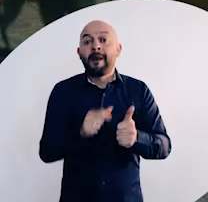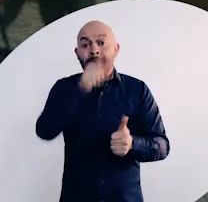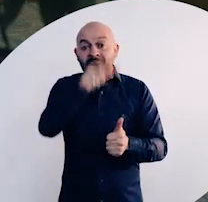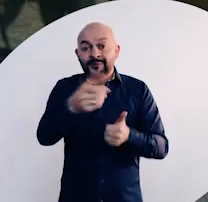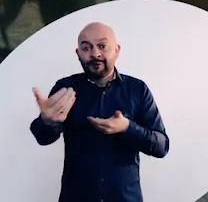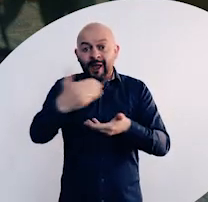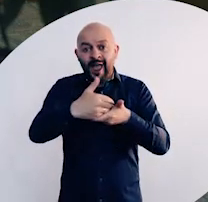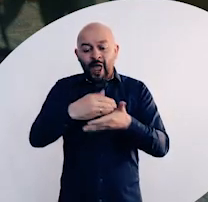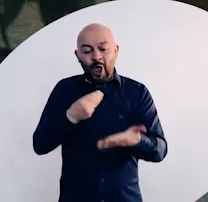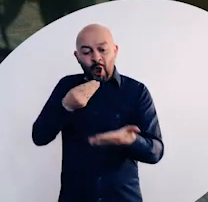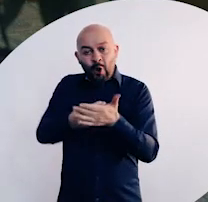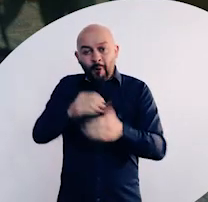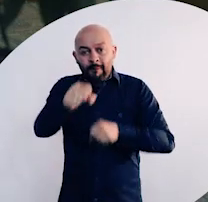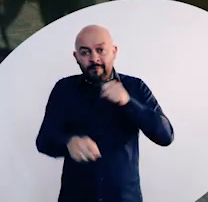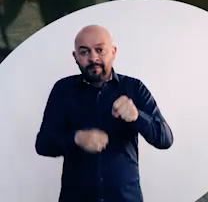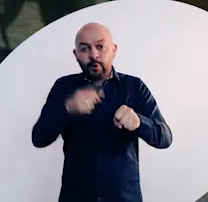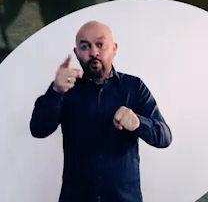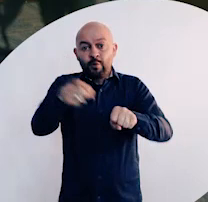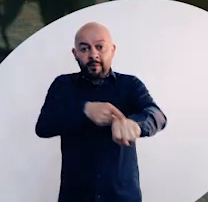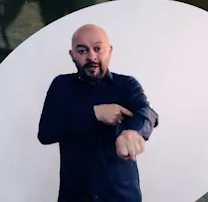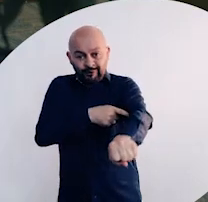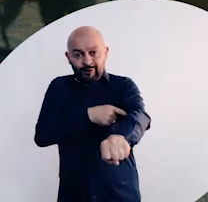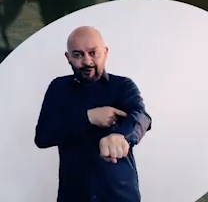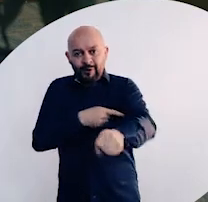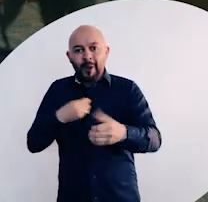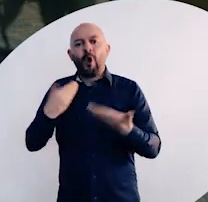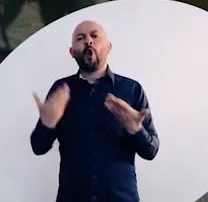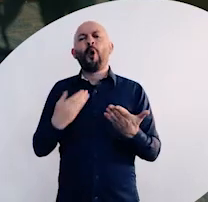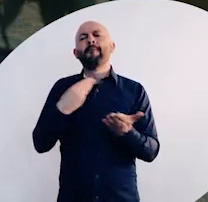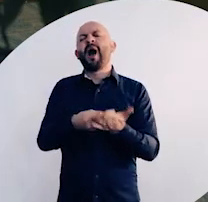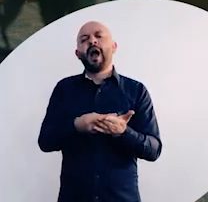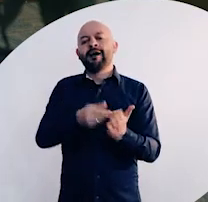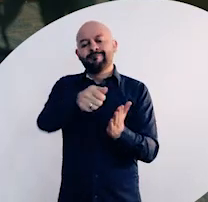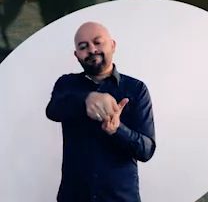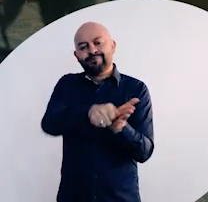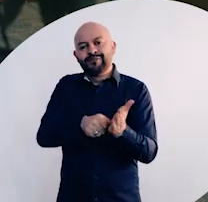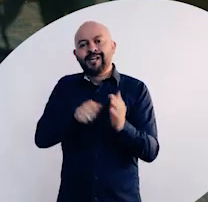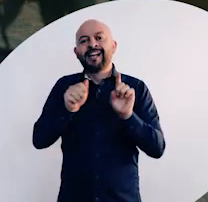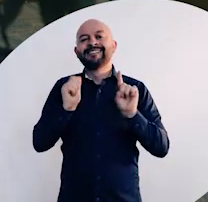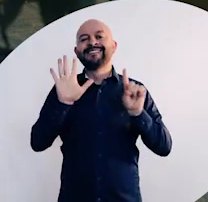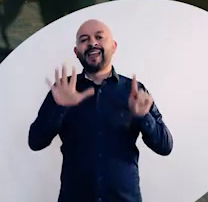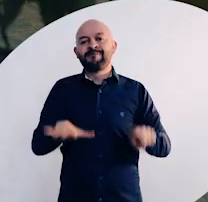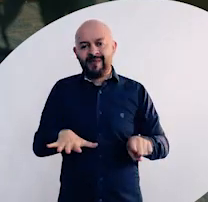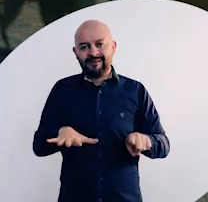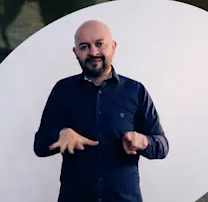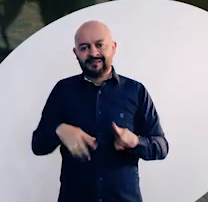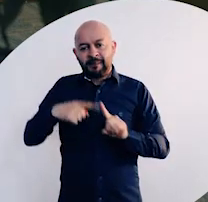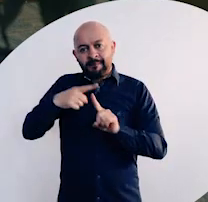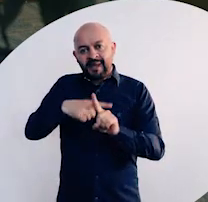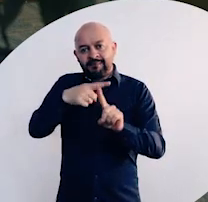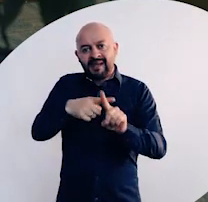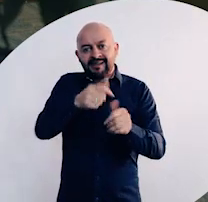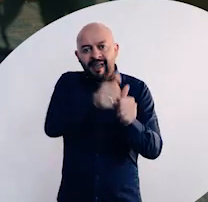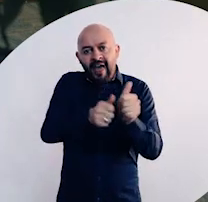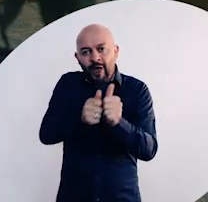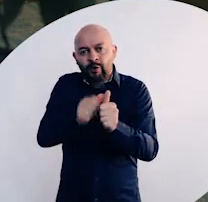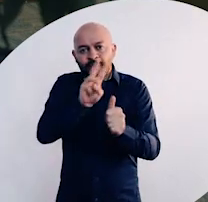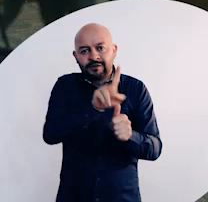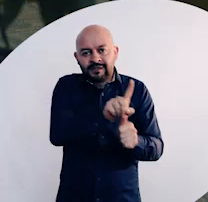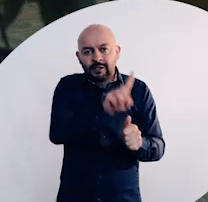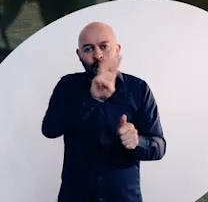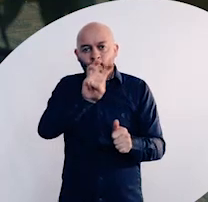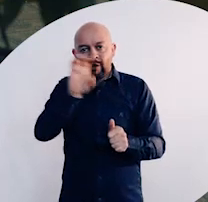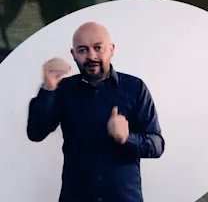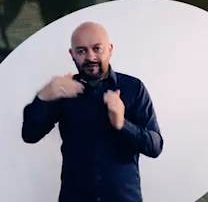cliente compró una bicicleta de un millón de pesos financiada con tarjeta de crédito a seis meses, cada cuota de 180